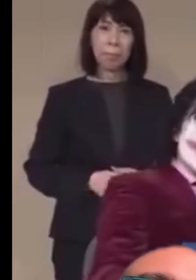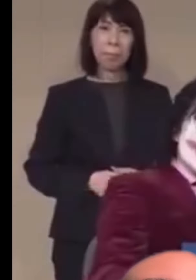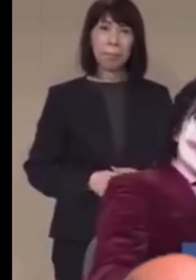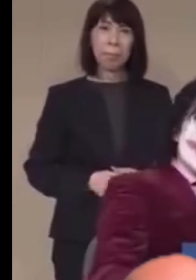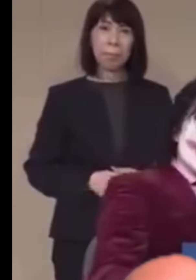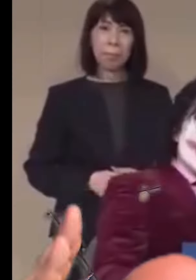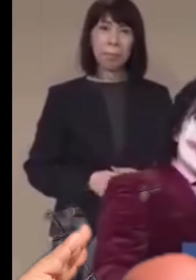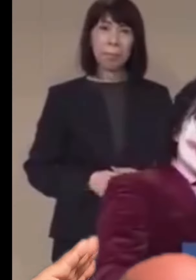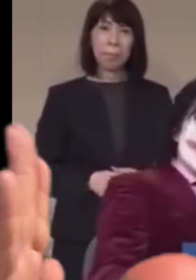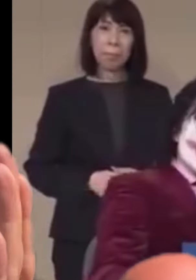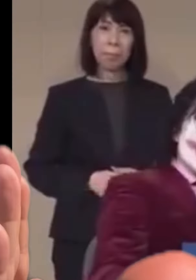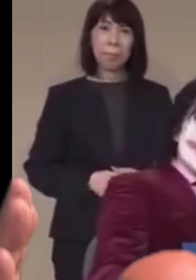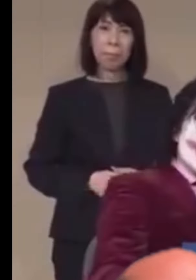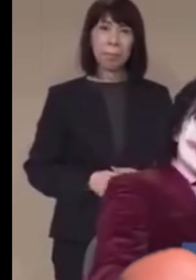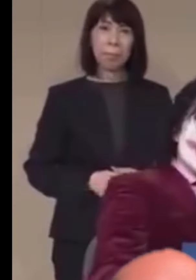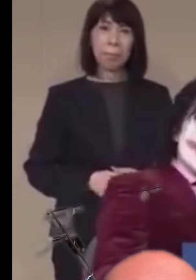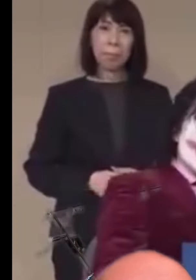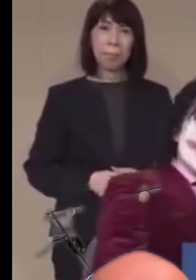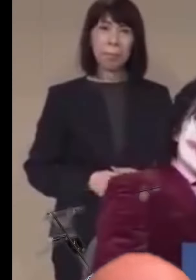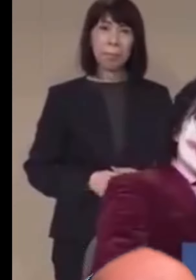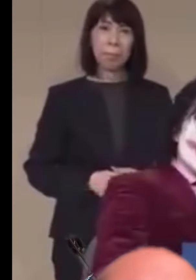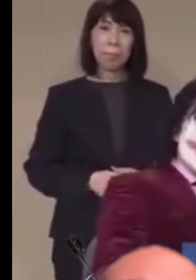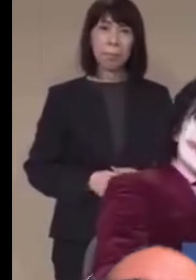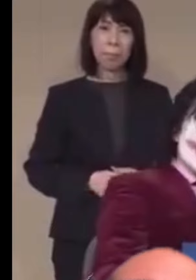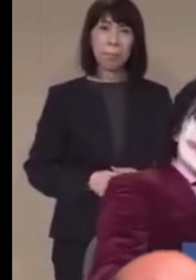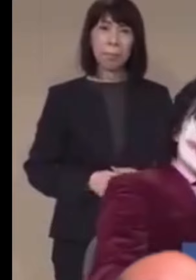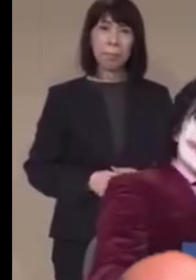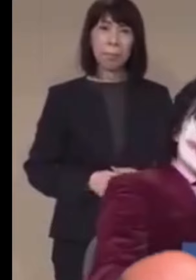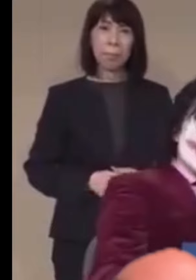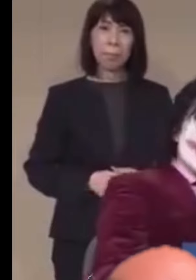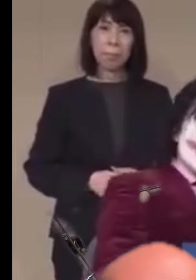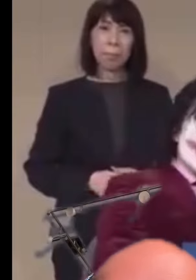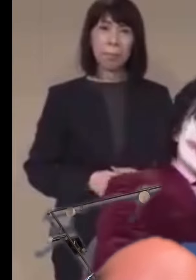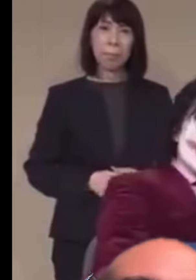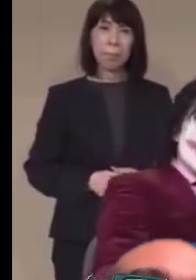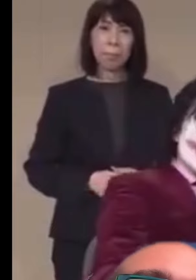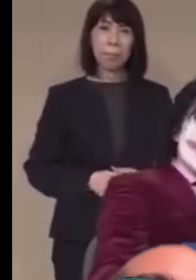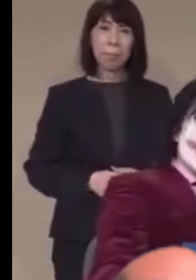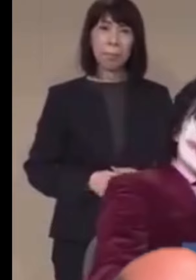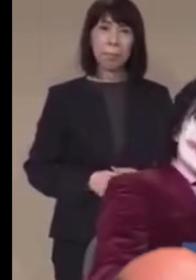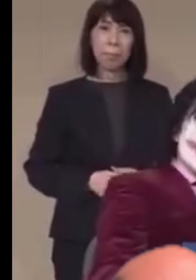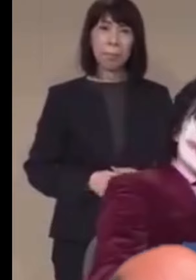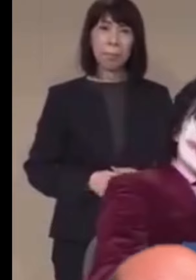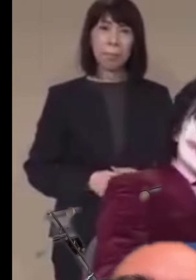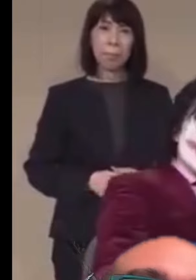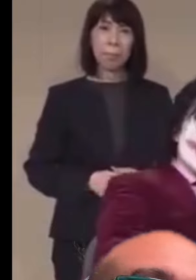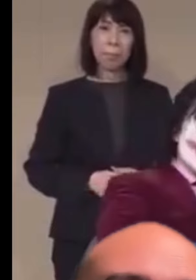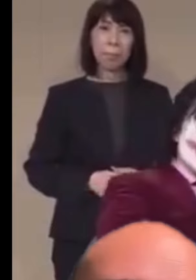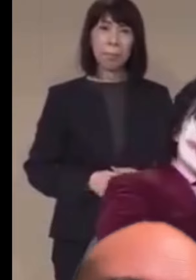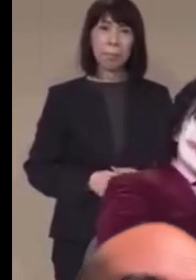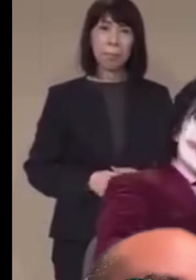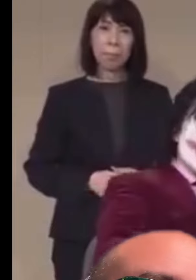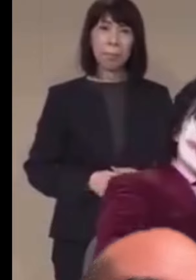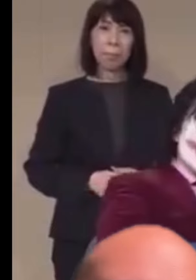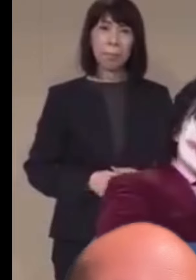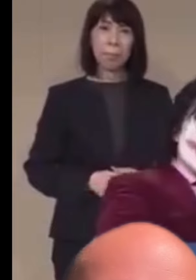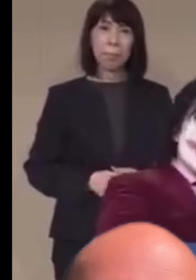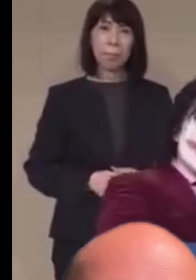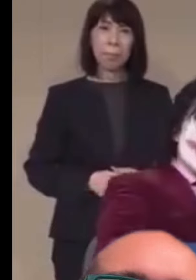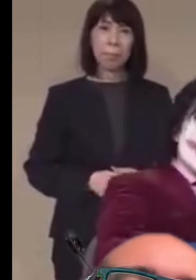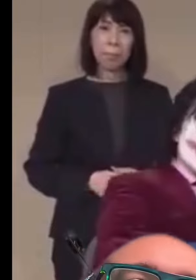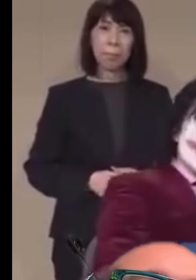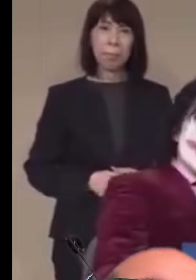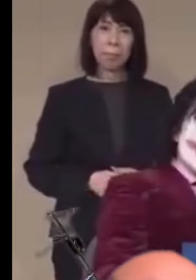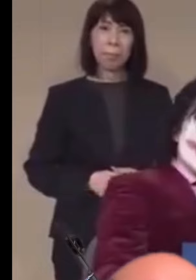O sea, en primer lugar, yo creo que lo de esta señora, la gente que habla con la lengua de signos para traducir y demás, esto no está pagado que tengan que vivir